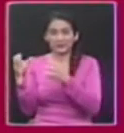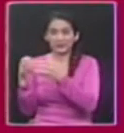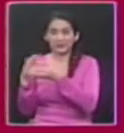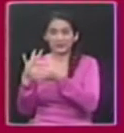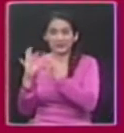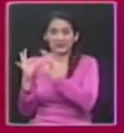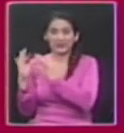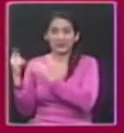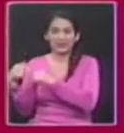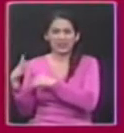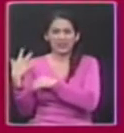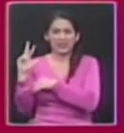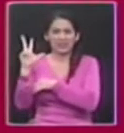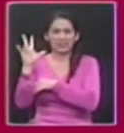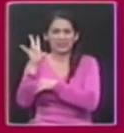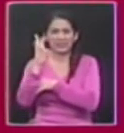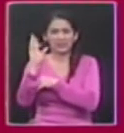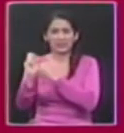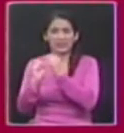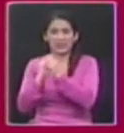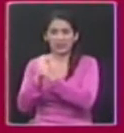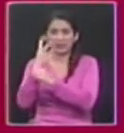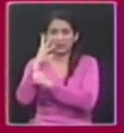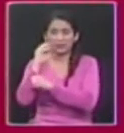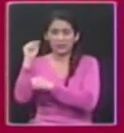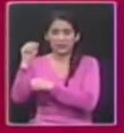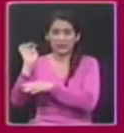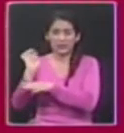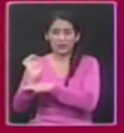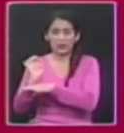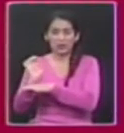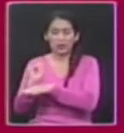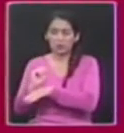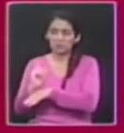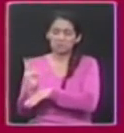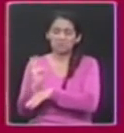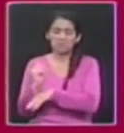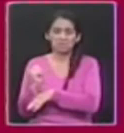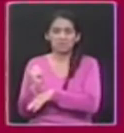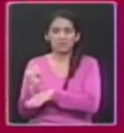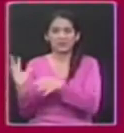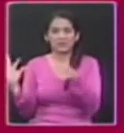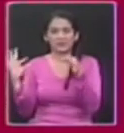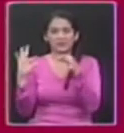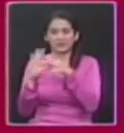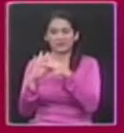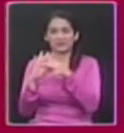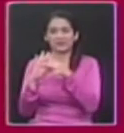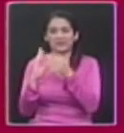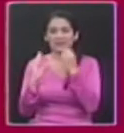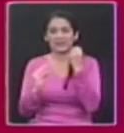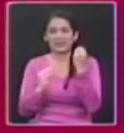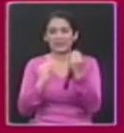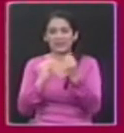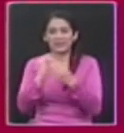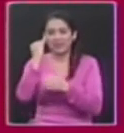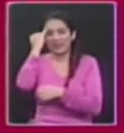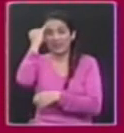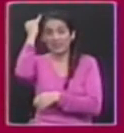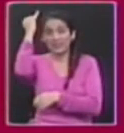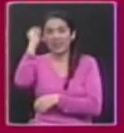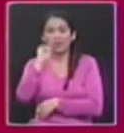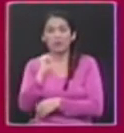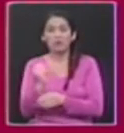en el Ecuador y que ha hecho tanto trabajo por la organización. Entonces no queríamos tener algo regular, sino que